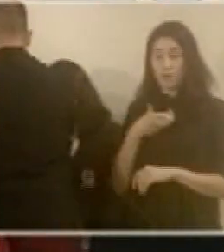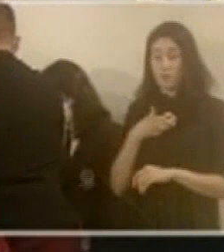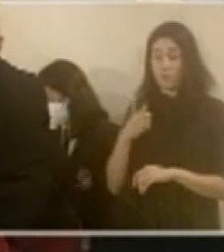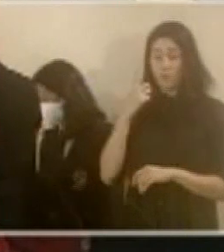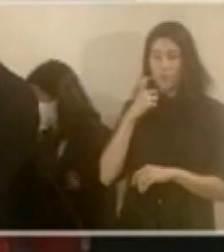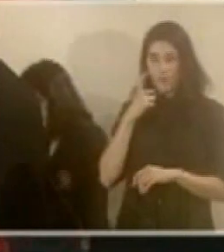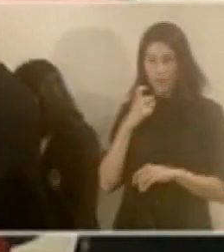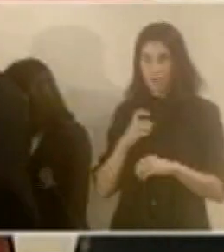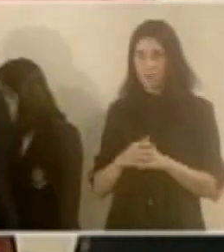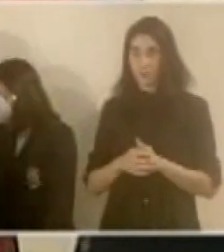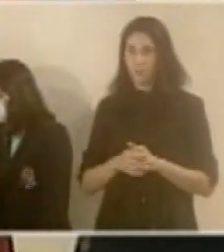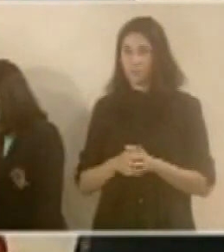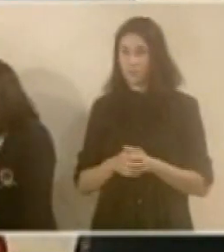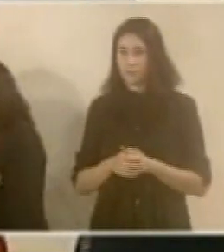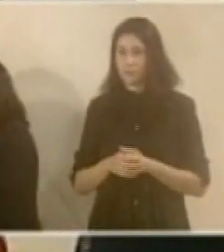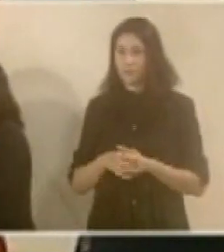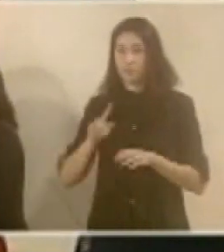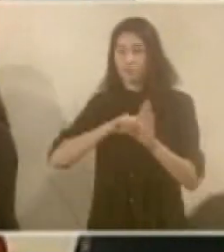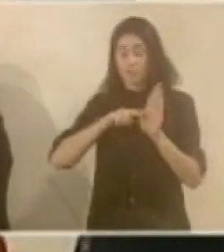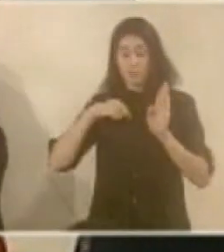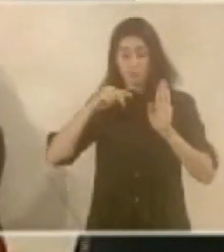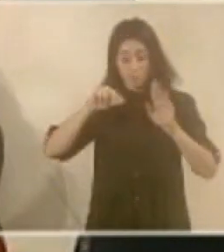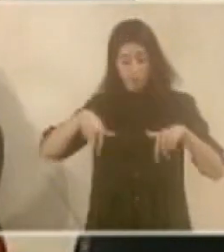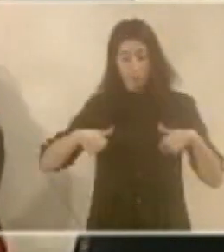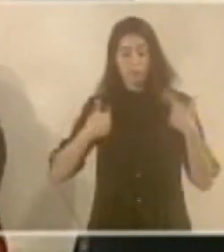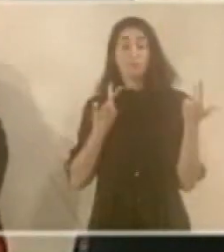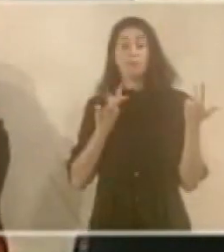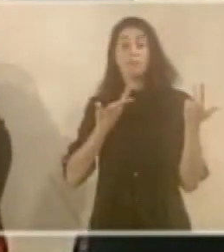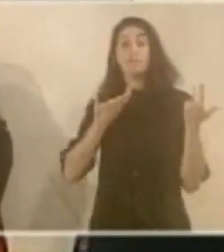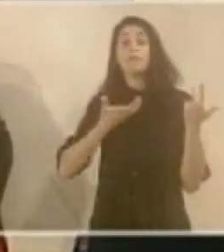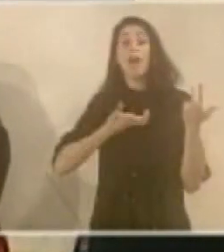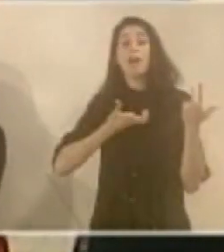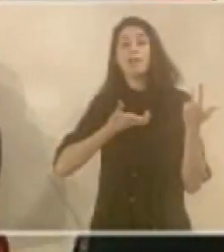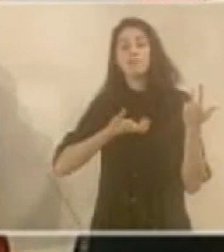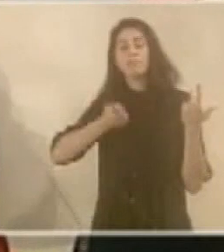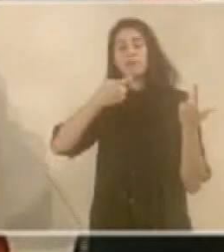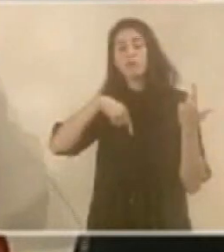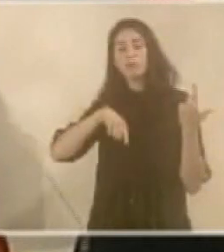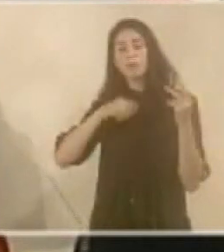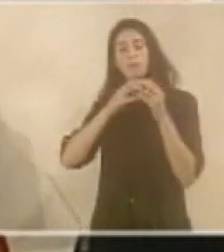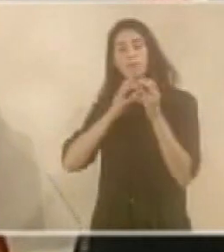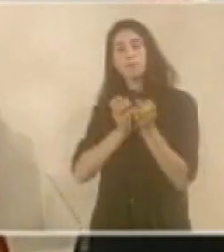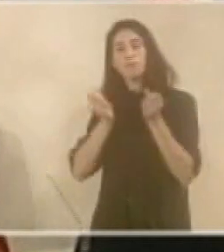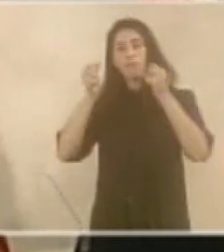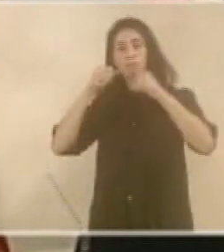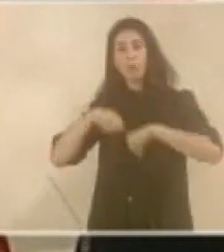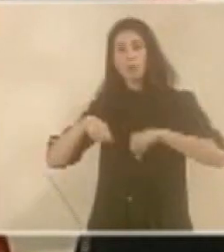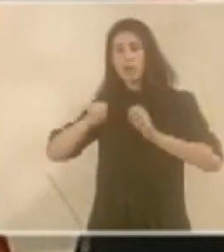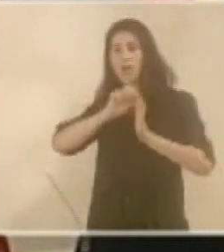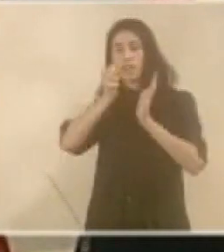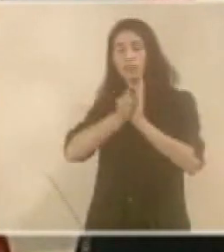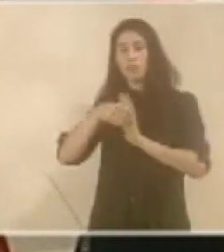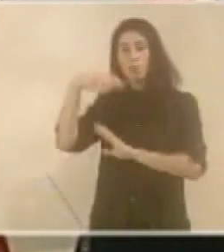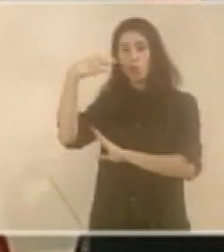atribuciones que me confiere la legislación vigente, esta alcaldía presidencia ha decidido conceder el escudo de oro de la ciudad de